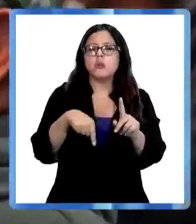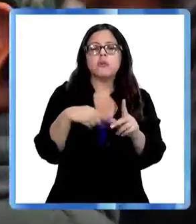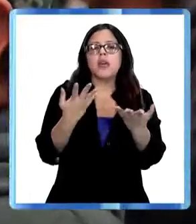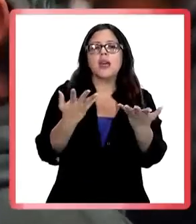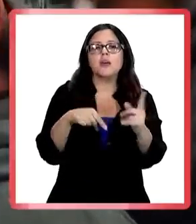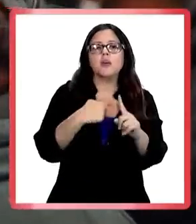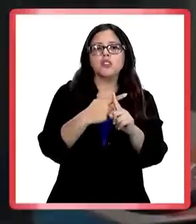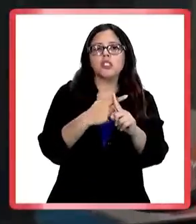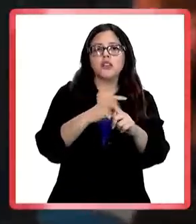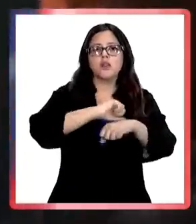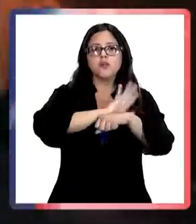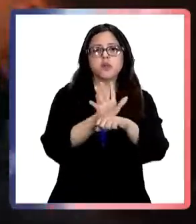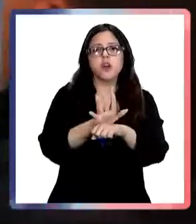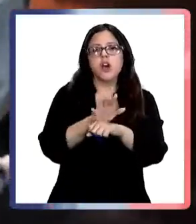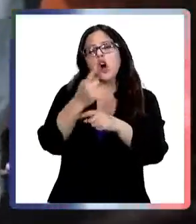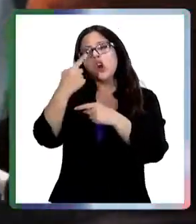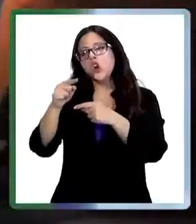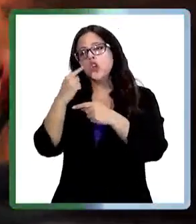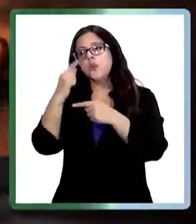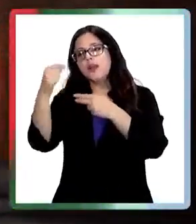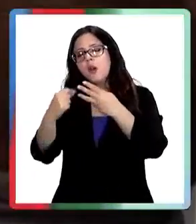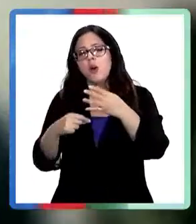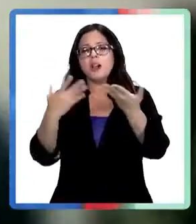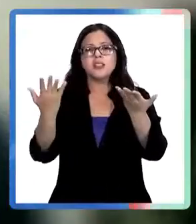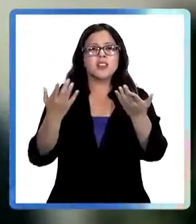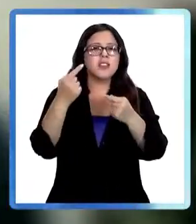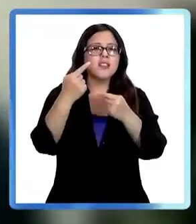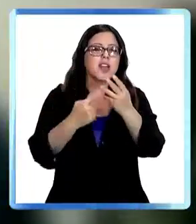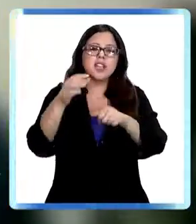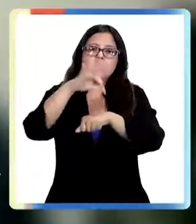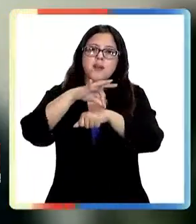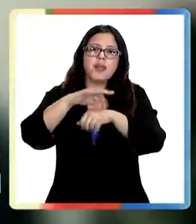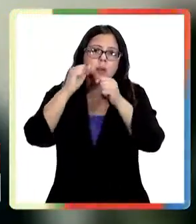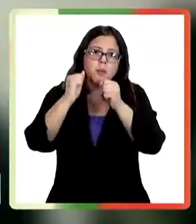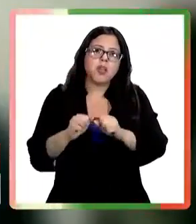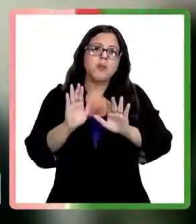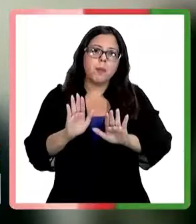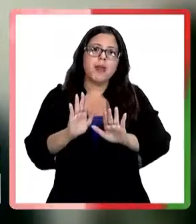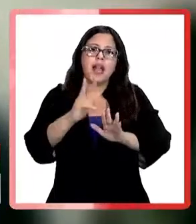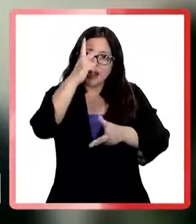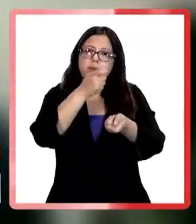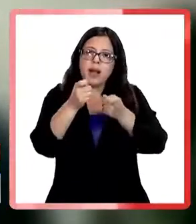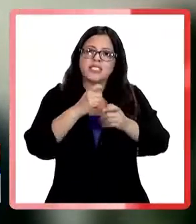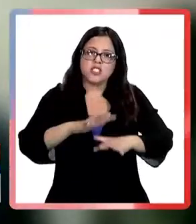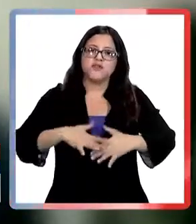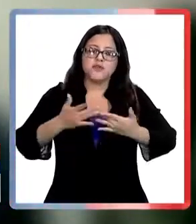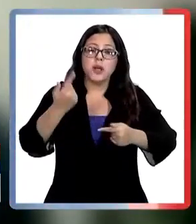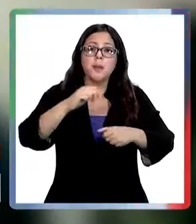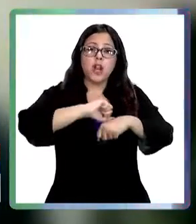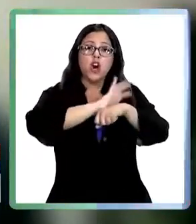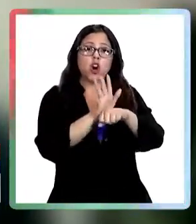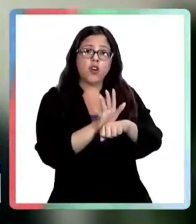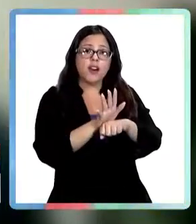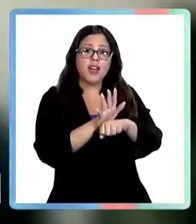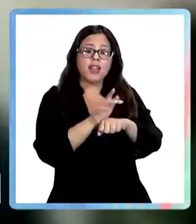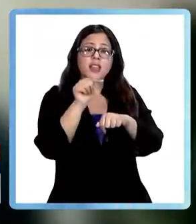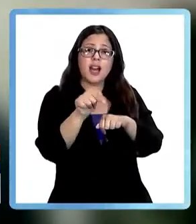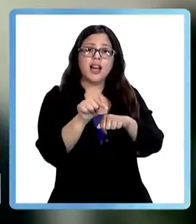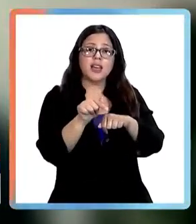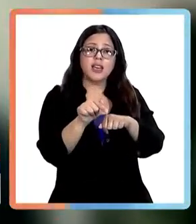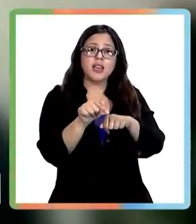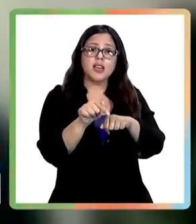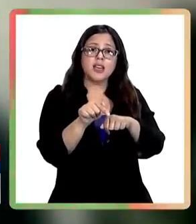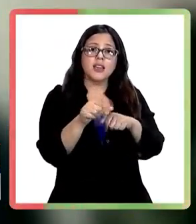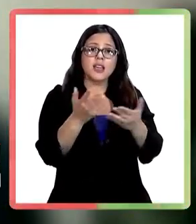si es adenovirus, si es parainfluenza, podemos esperar, el tratamiento es similar. Pero el COVID marca una diferencia en